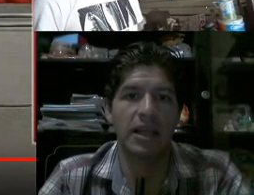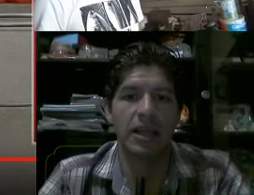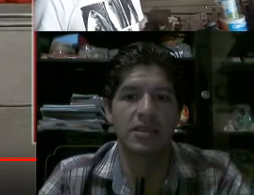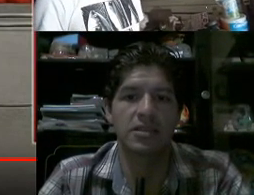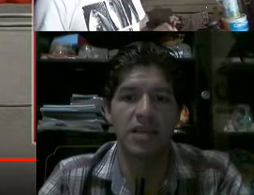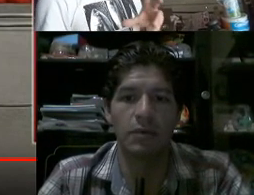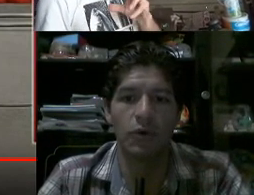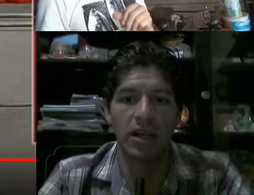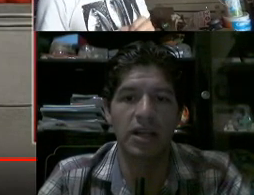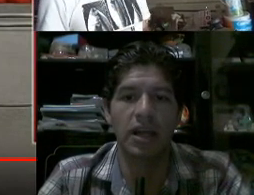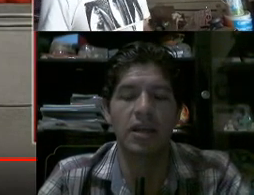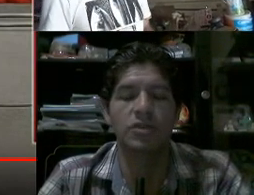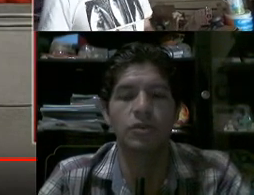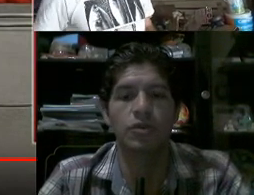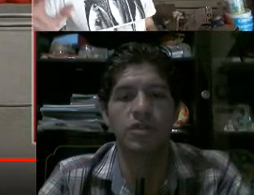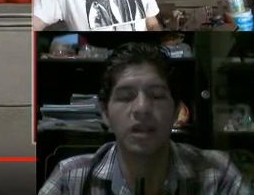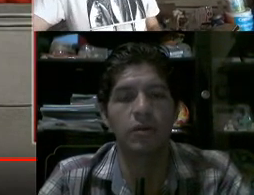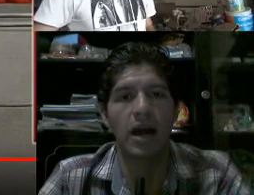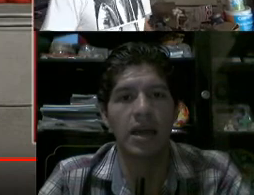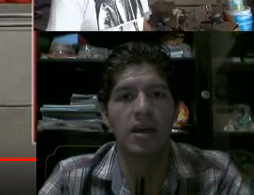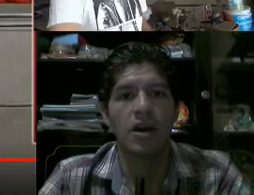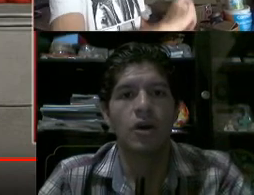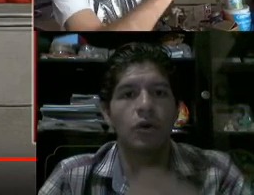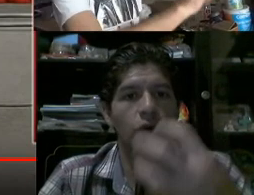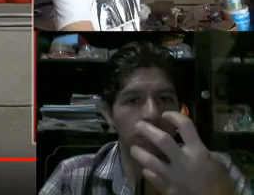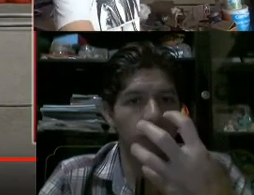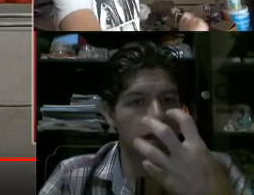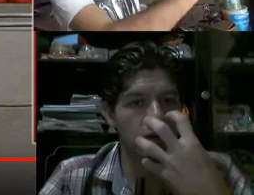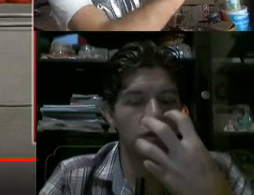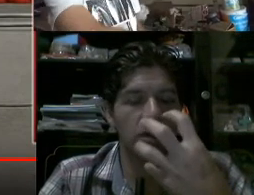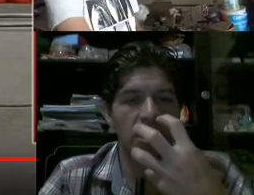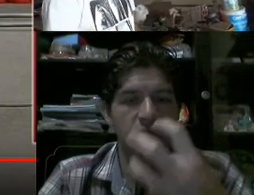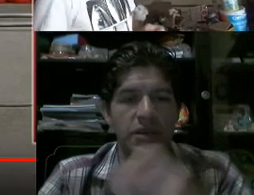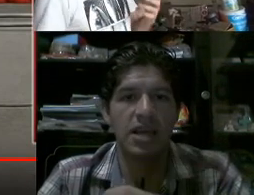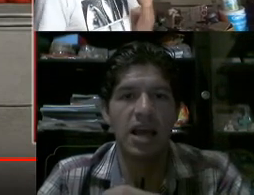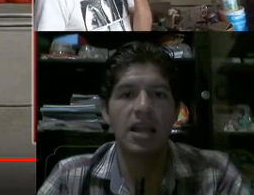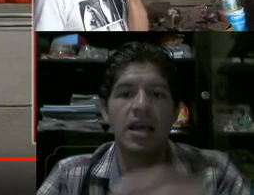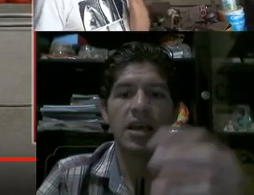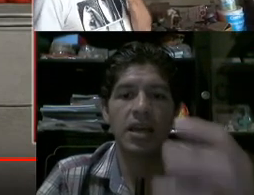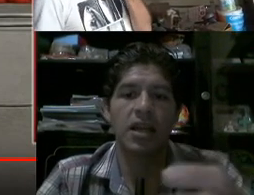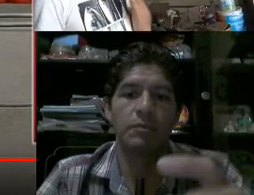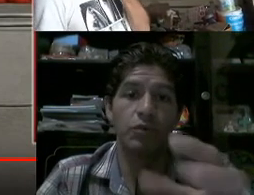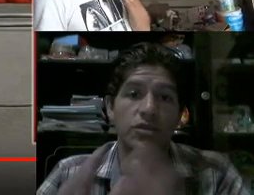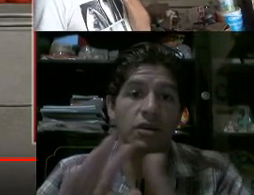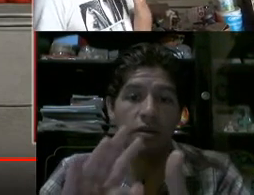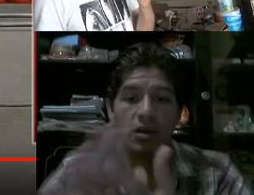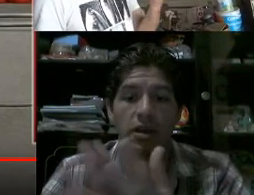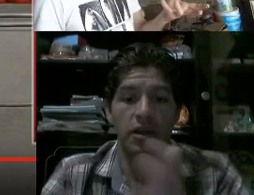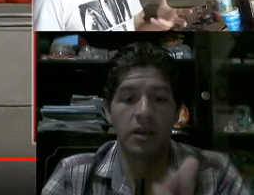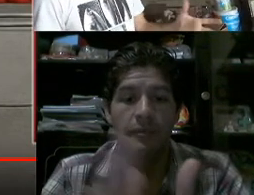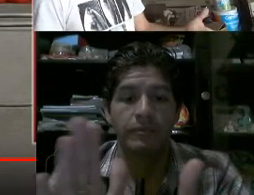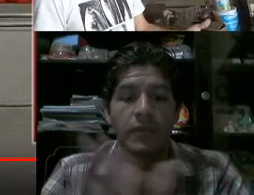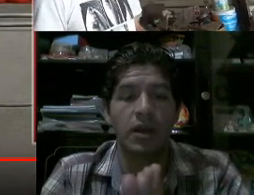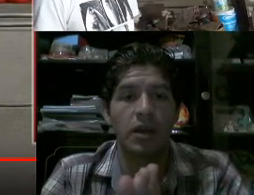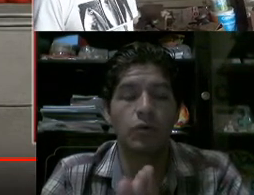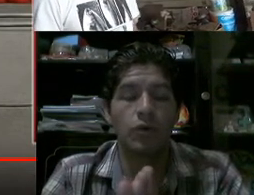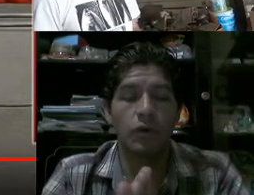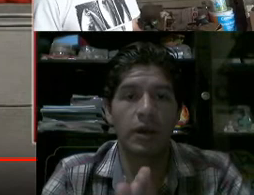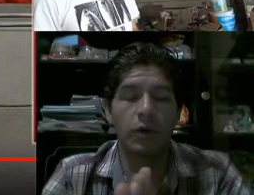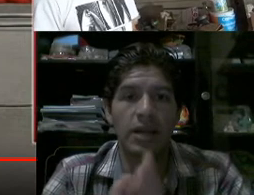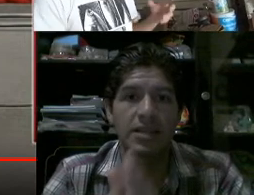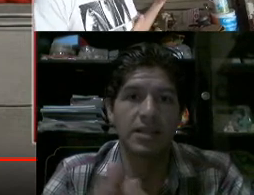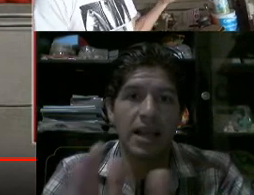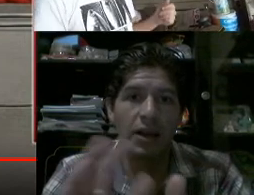tapar bien la nariz, salvo el que estoy mostrando ahí, un cubrebocas de hule especial, y le puse